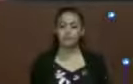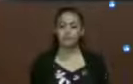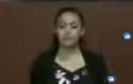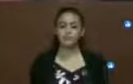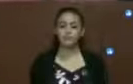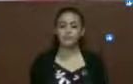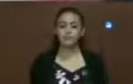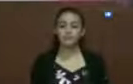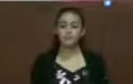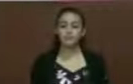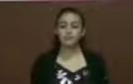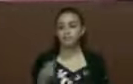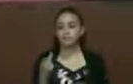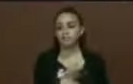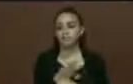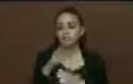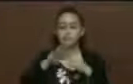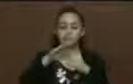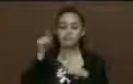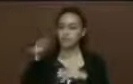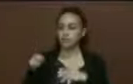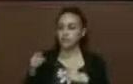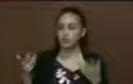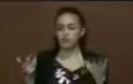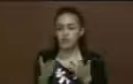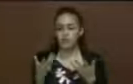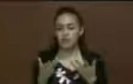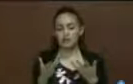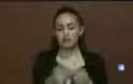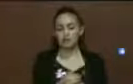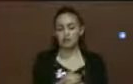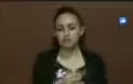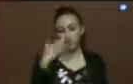fenómeno, no solamente de México, sino del mundo, por su